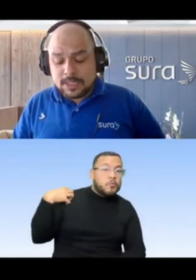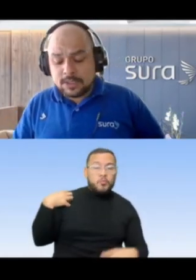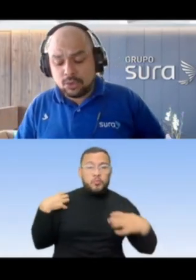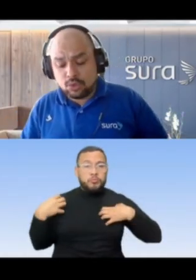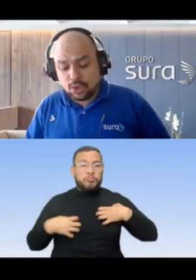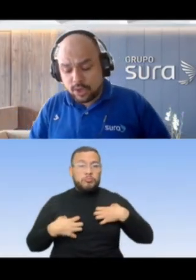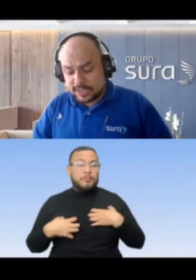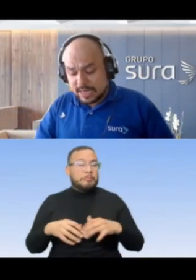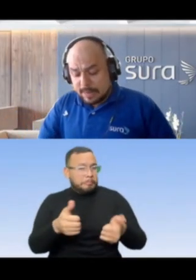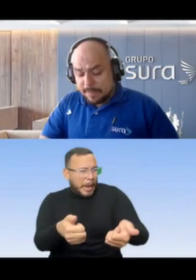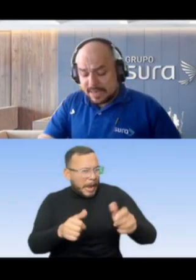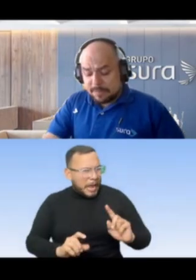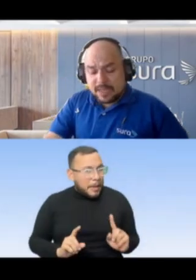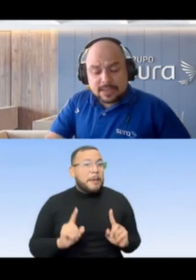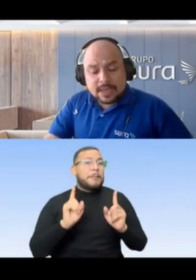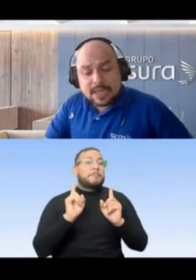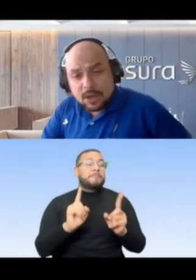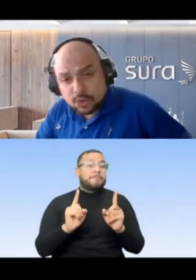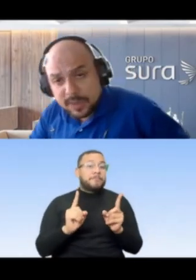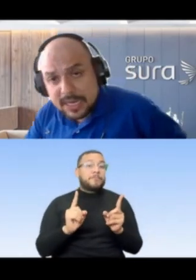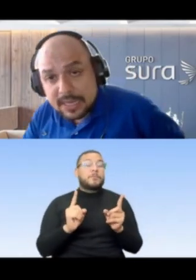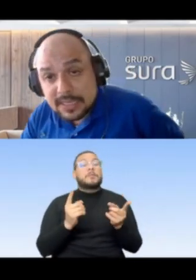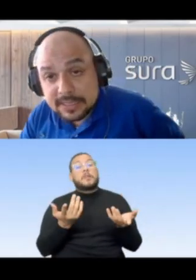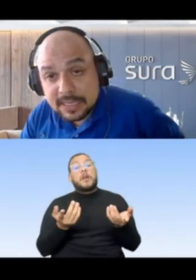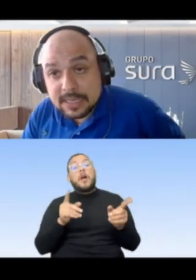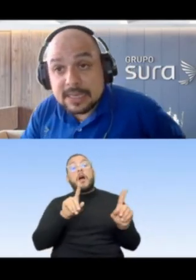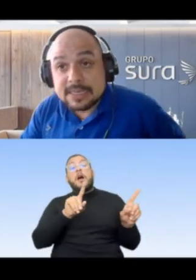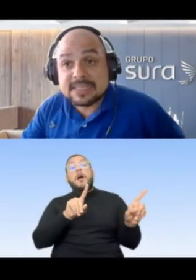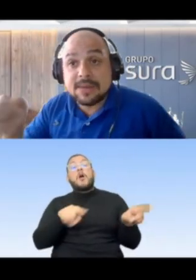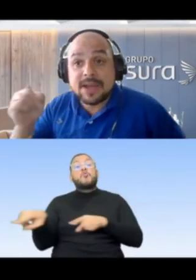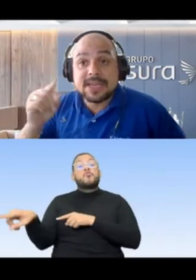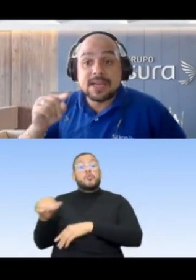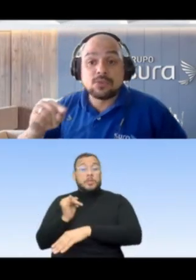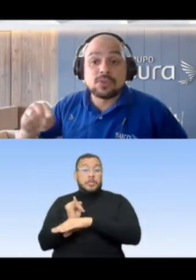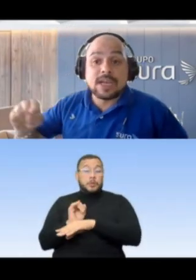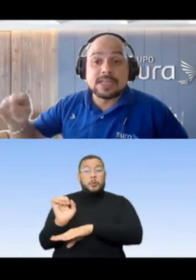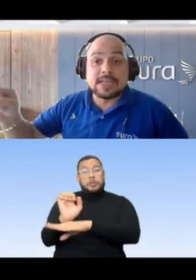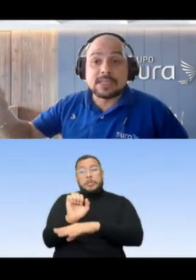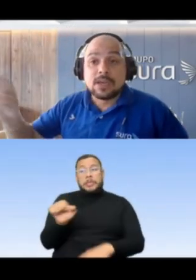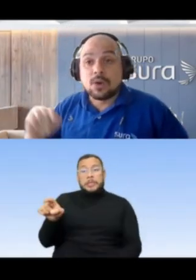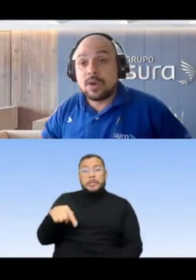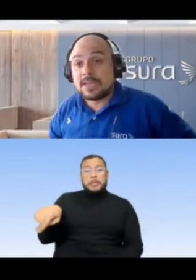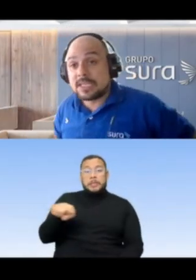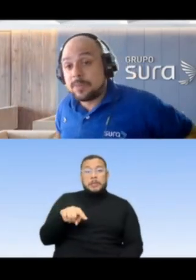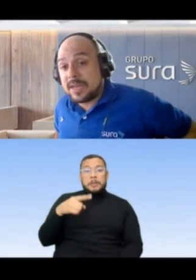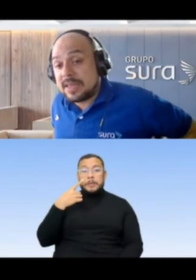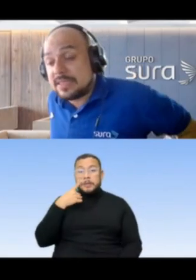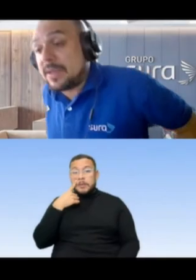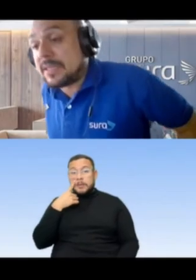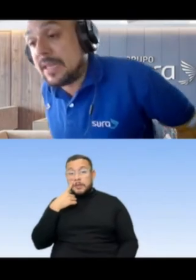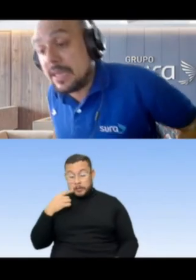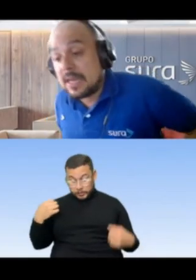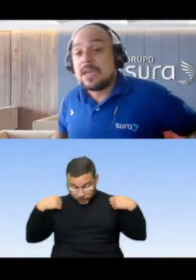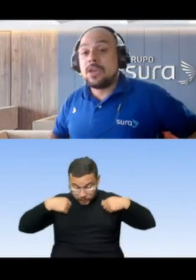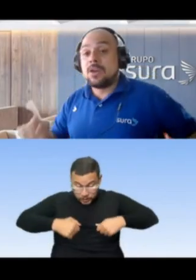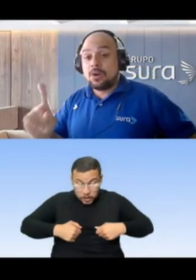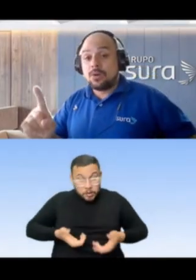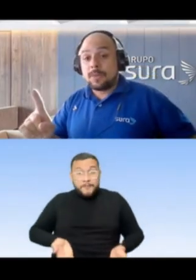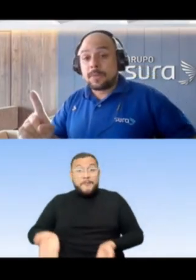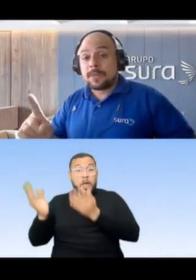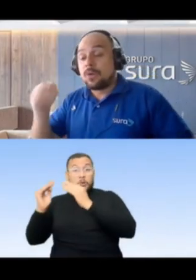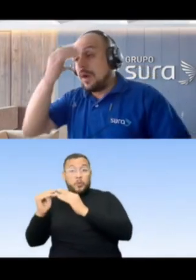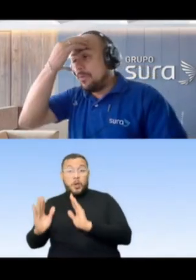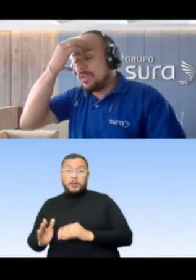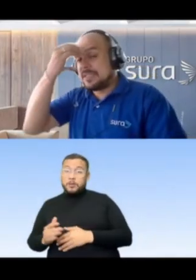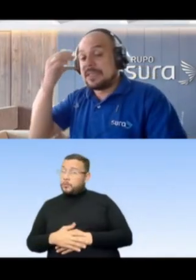muchas instituciones permiten que los brigadistas se vayan a sus casas con esas prendas de vestir.